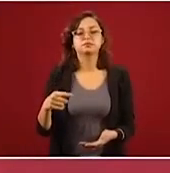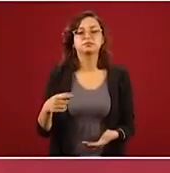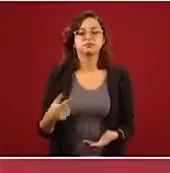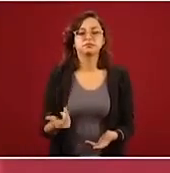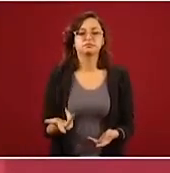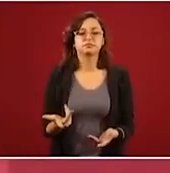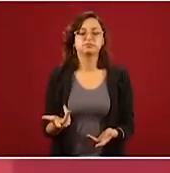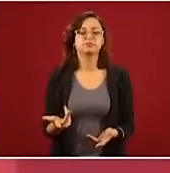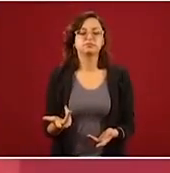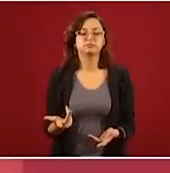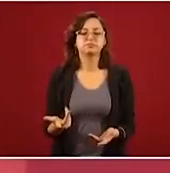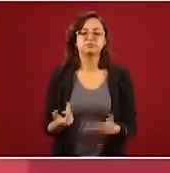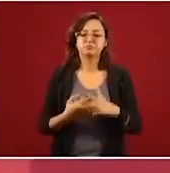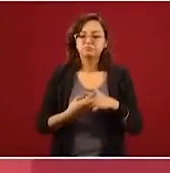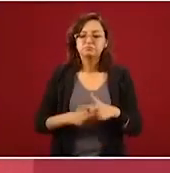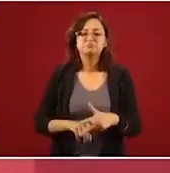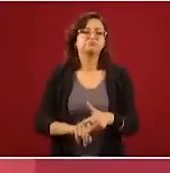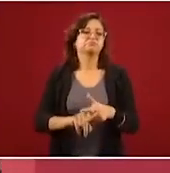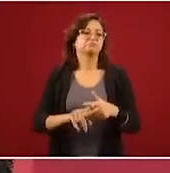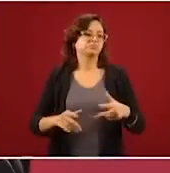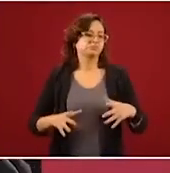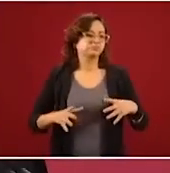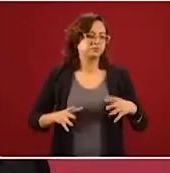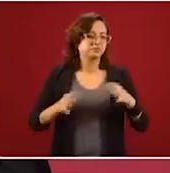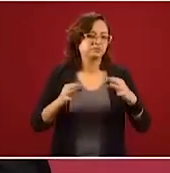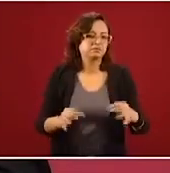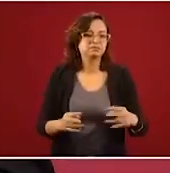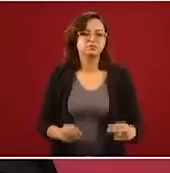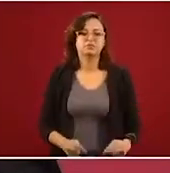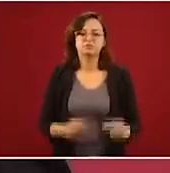el establecimiento de negocios,